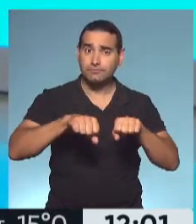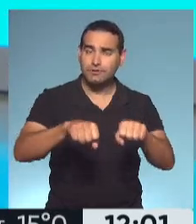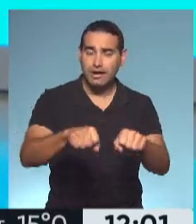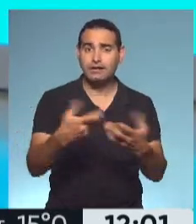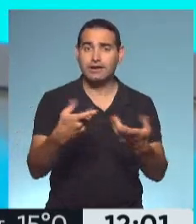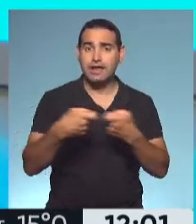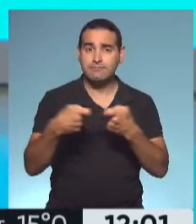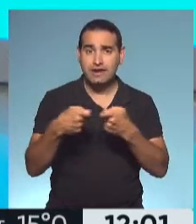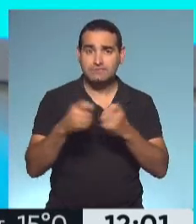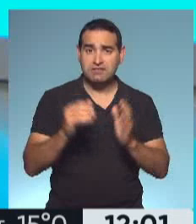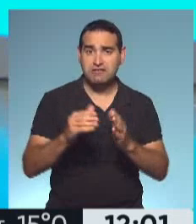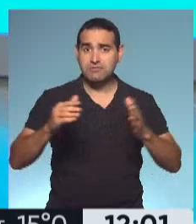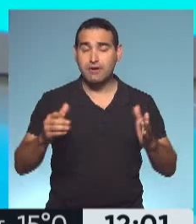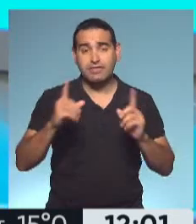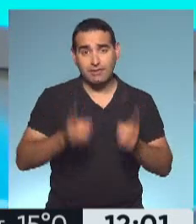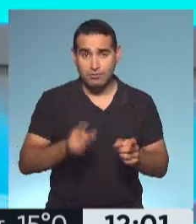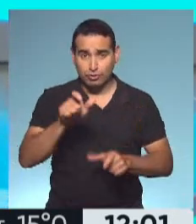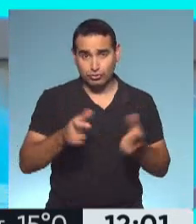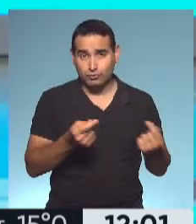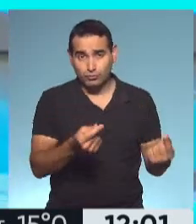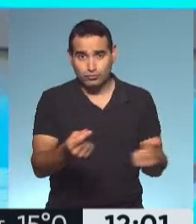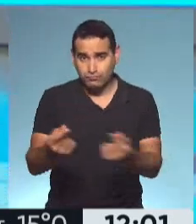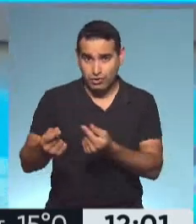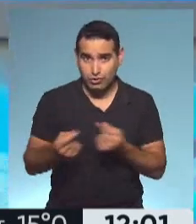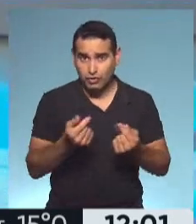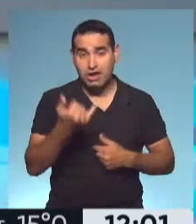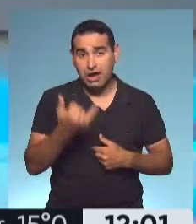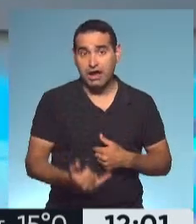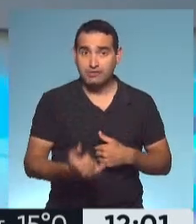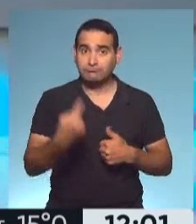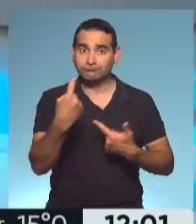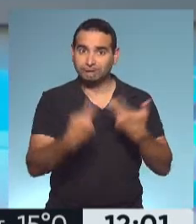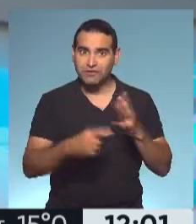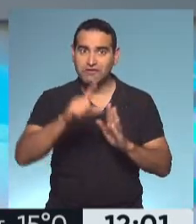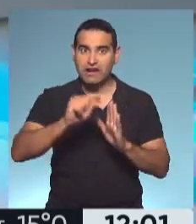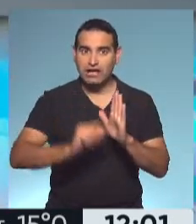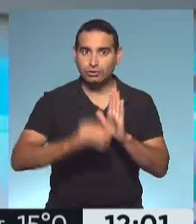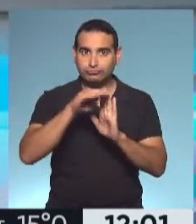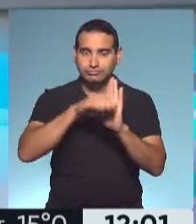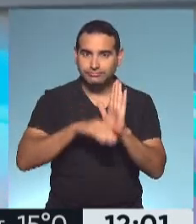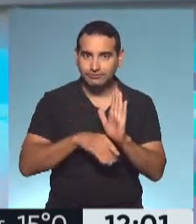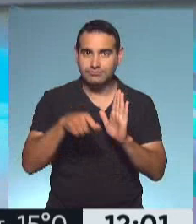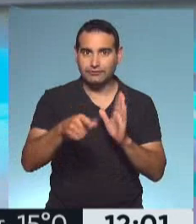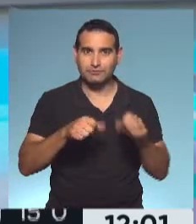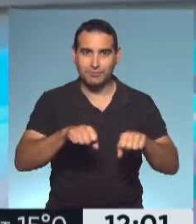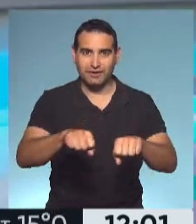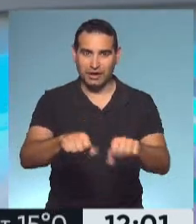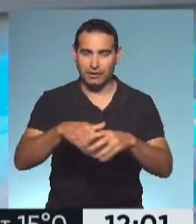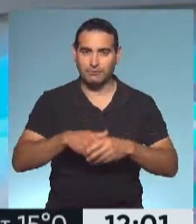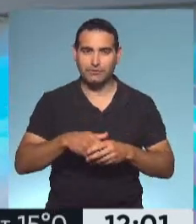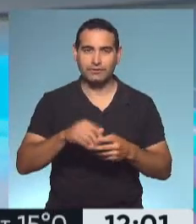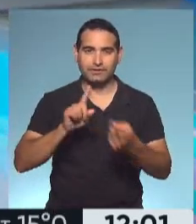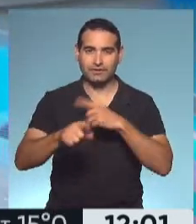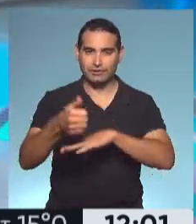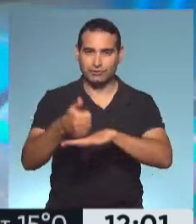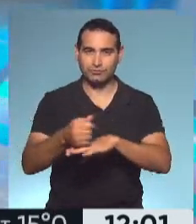pequeñas y medianas empresas y también los consumidores, claro, que vamos a tener otra variedad de ofertas precisamente en las góndolas. Bueno, estamos en vivo con este